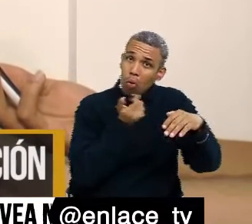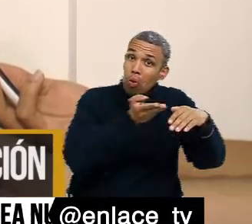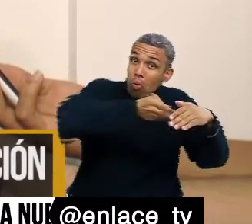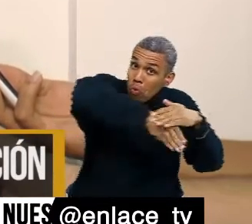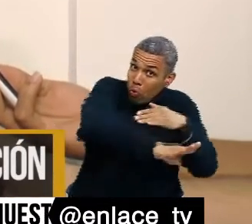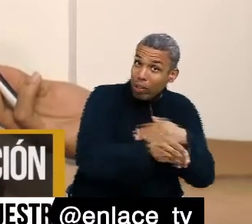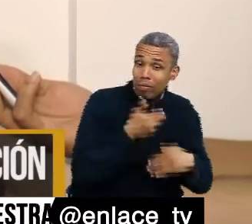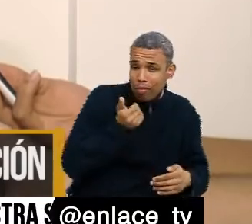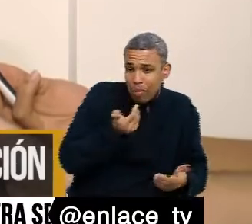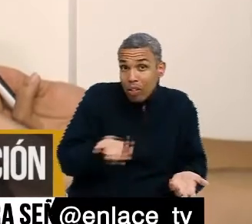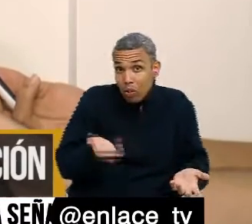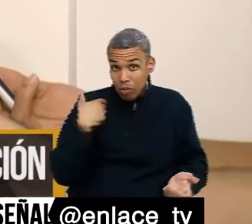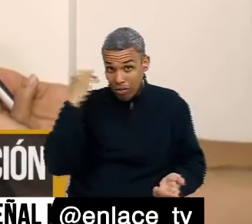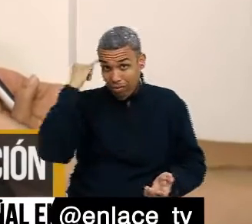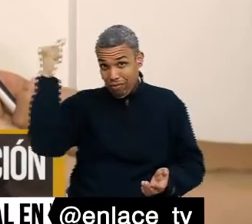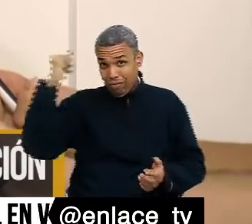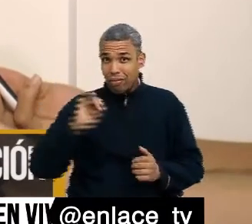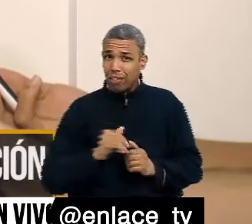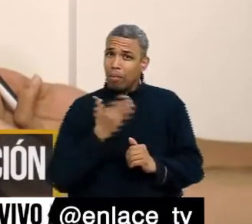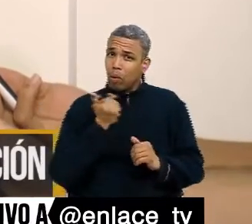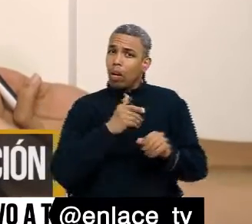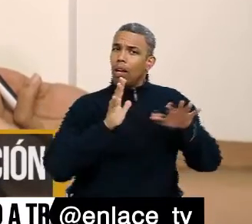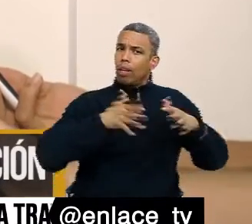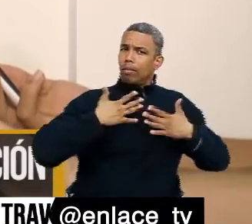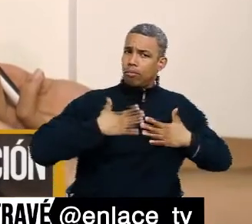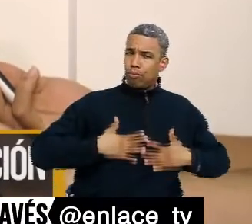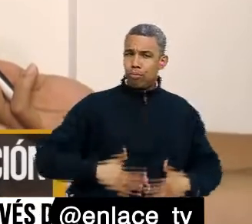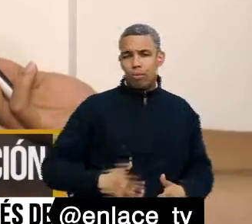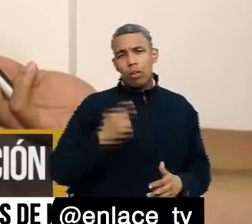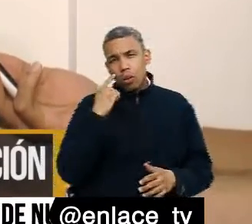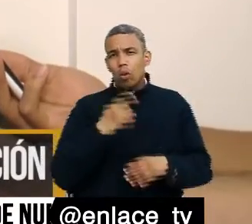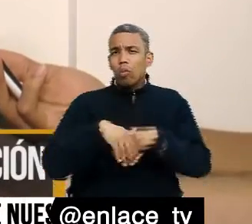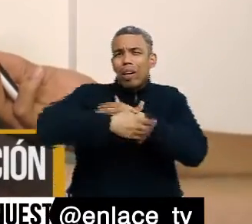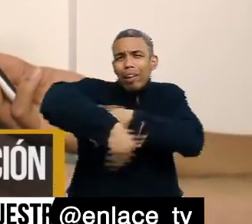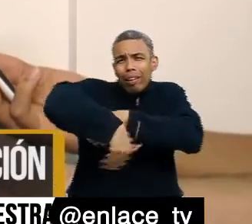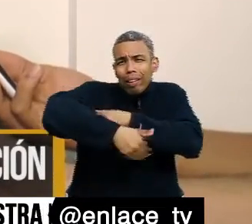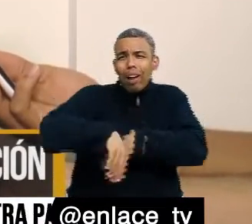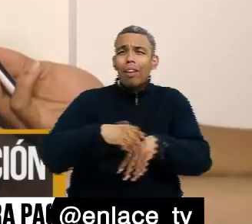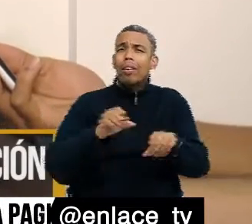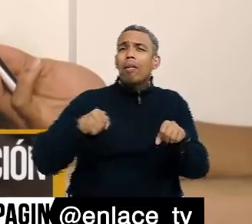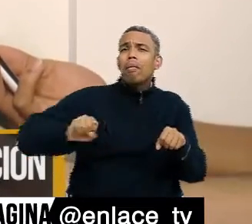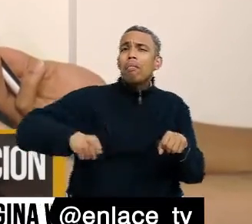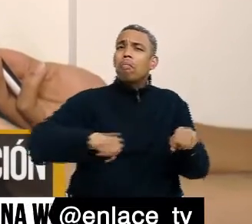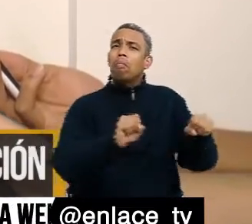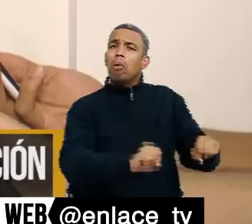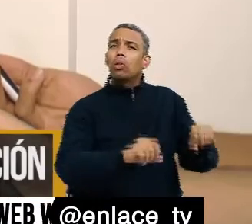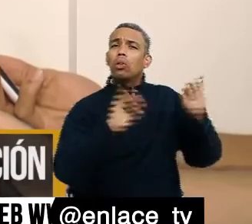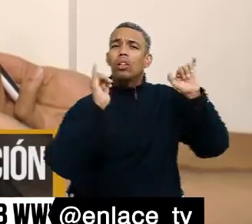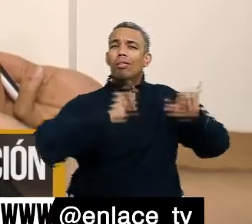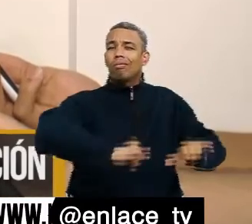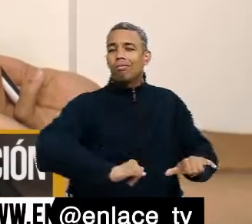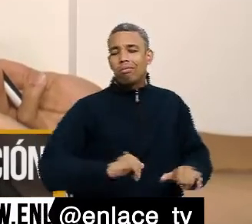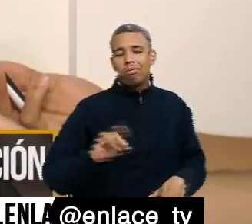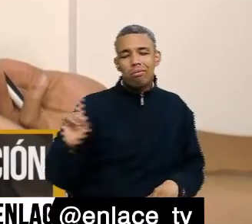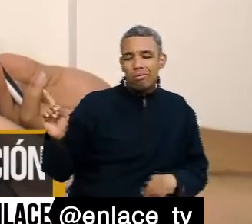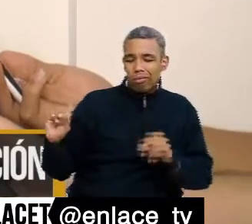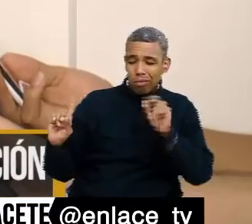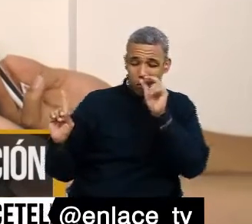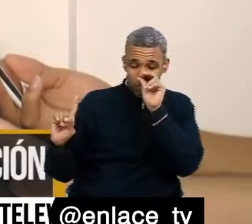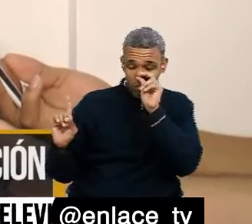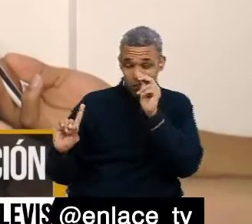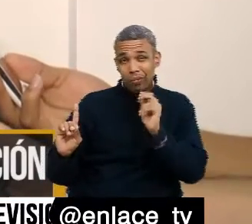es invitar a los ciudadanos para que por favor en las calles no dejemos nuestros vehículos en